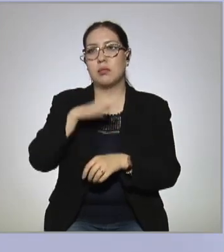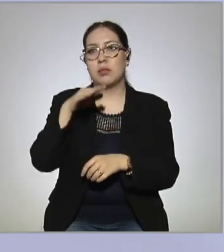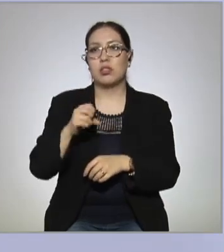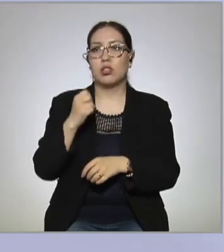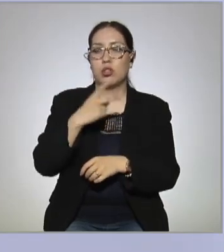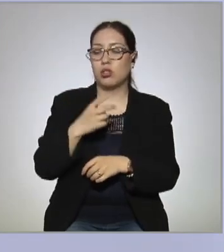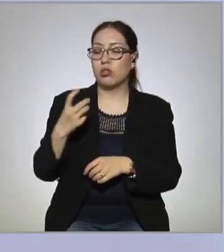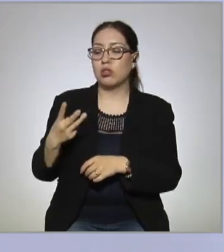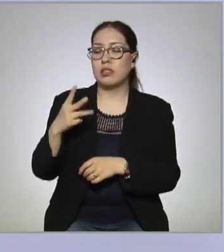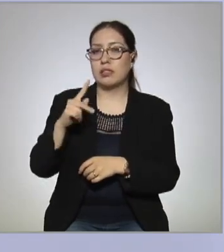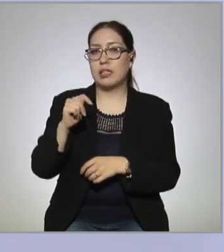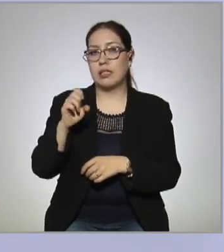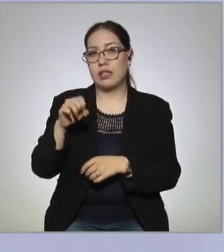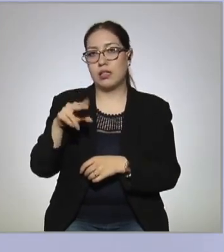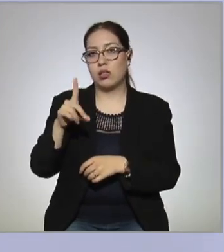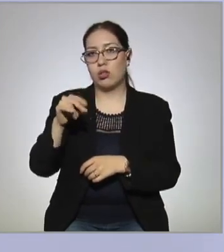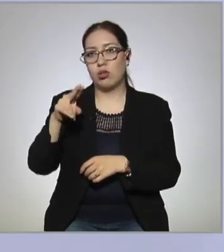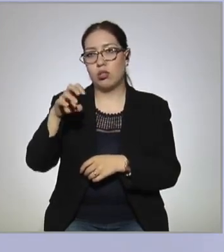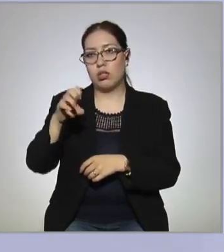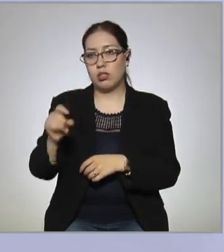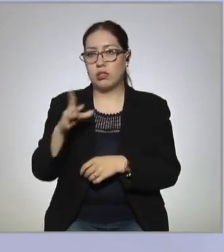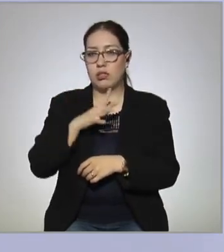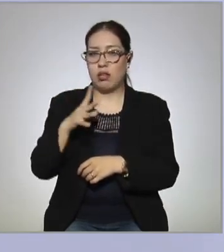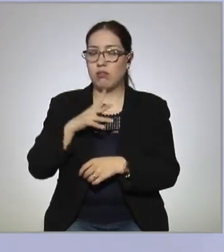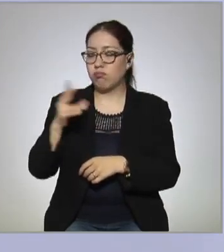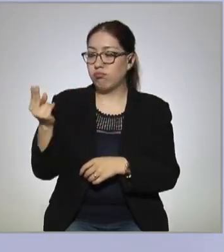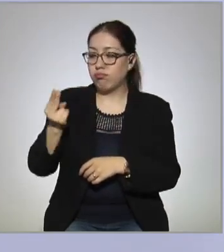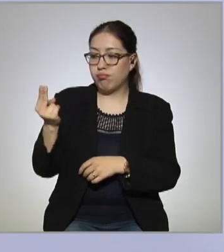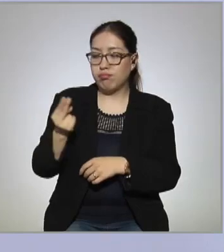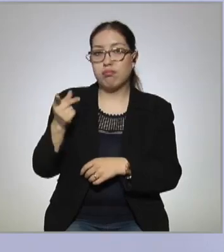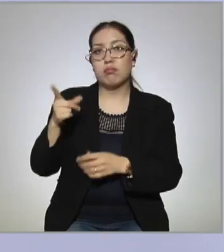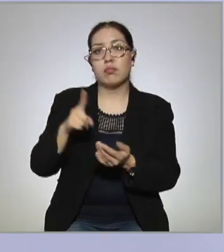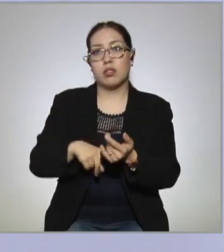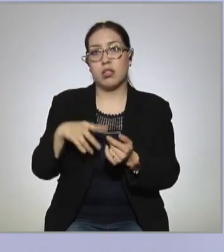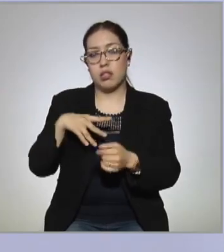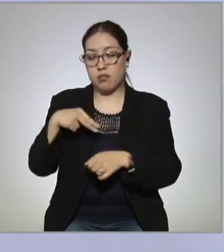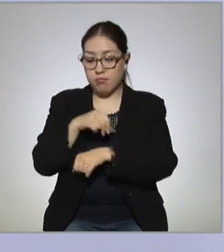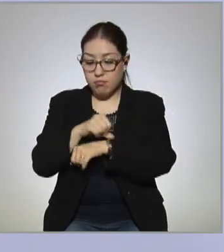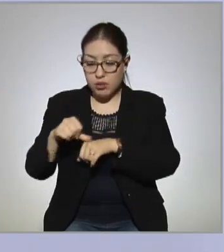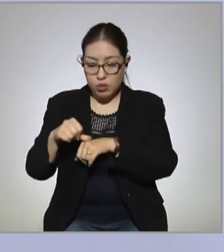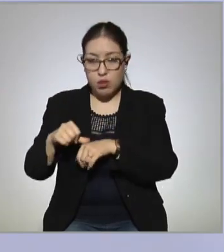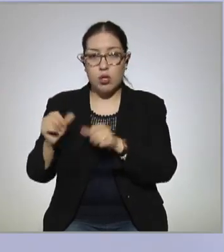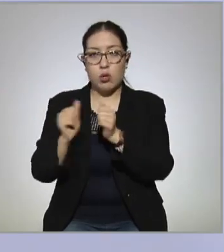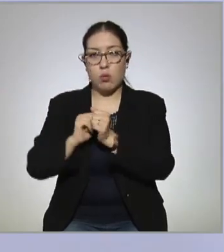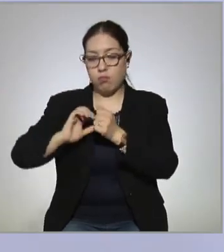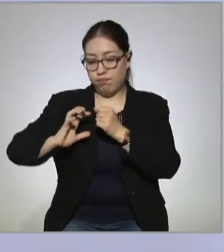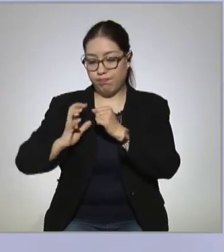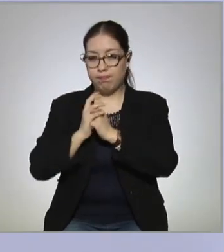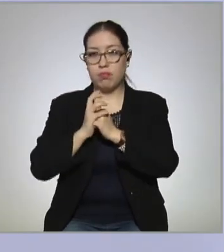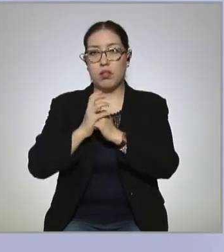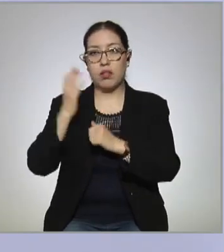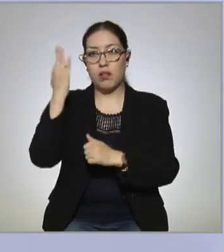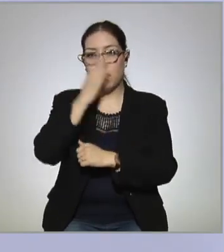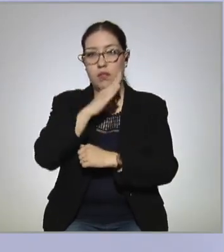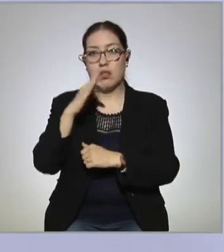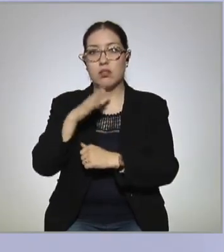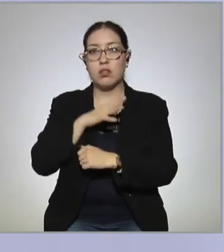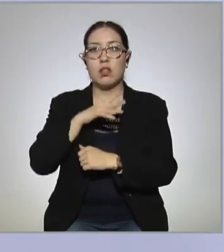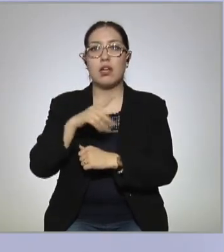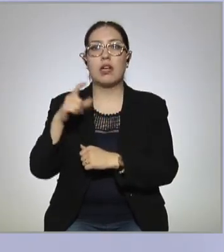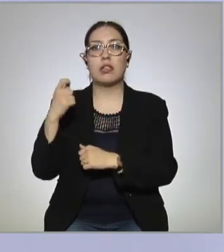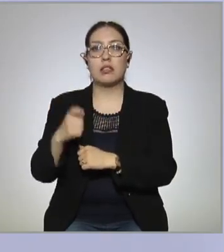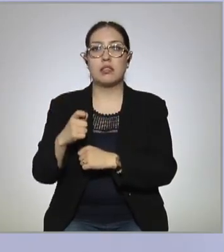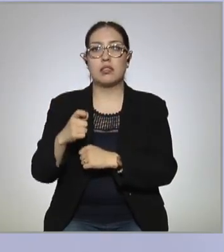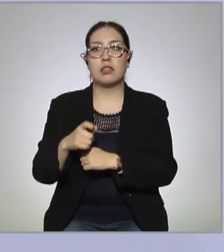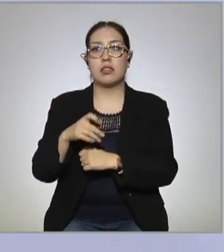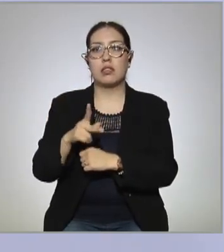más tendones que requieren una cirugía de prótesis, se presentan con algo que se llama